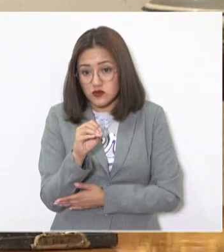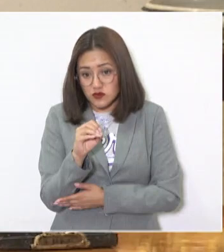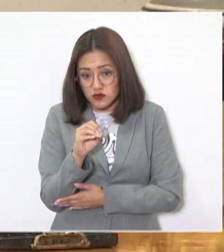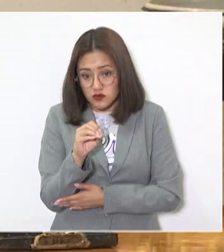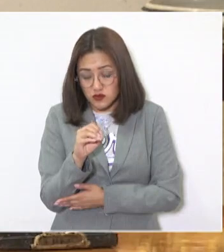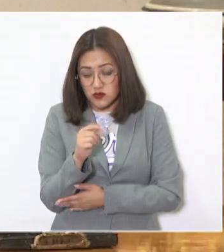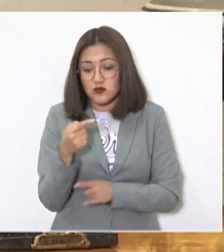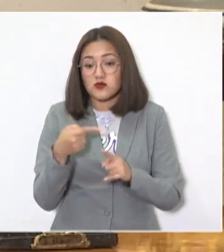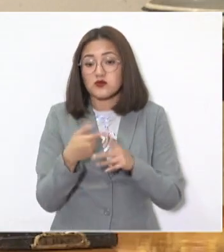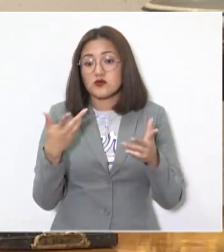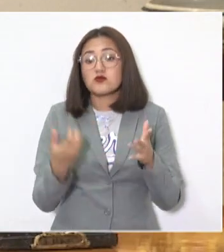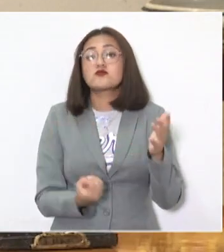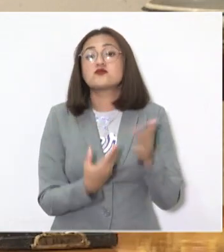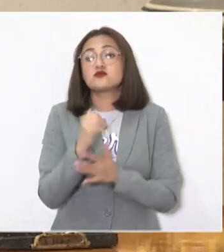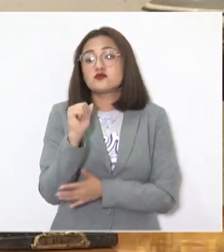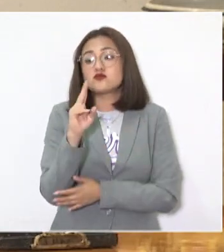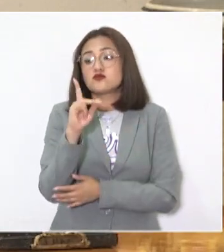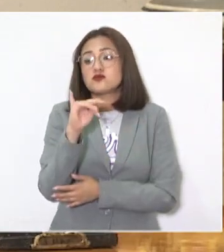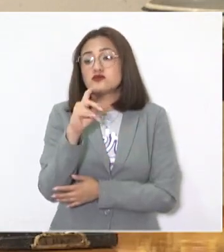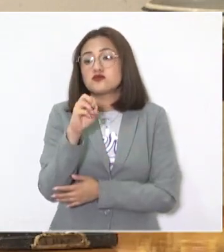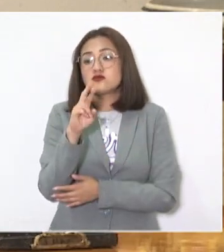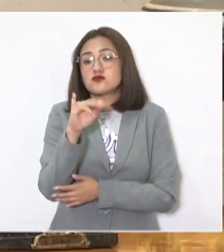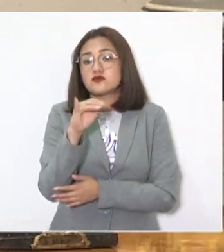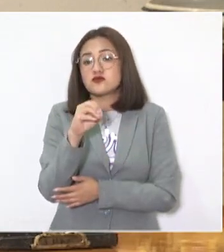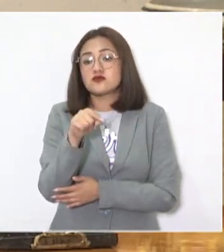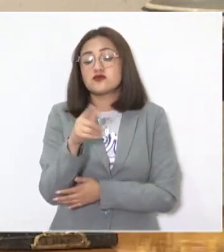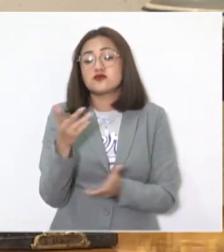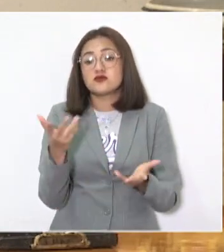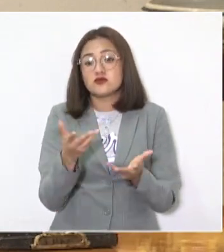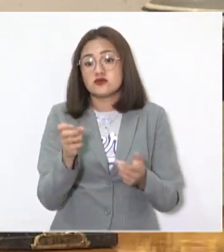la construcción de un nuevo auditorio